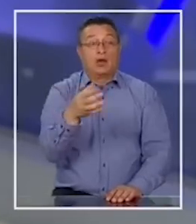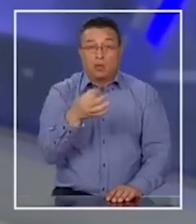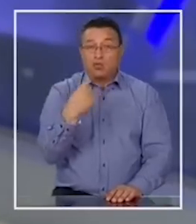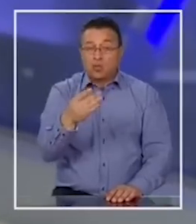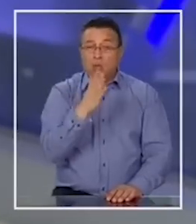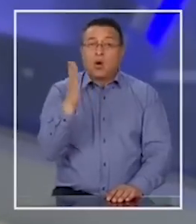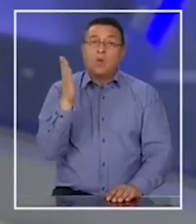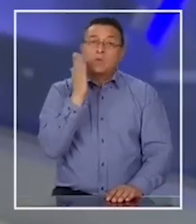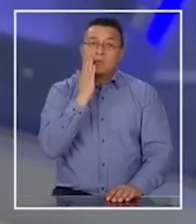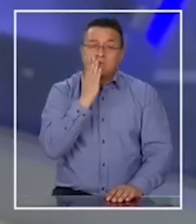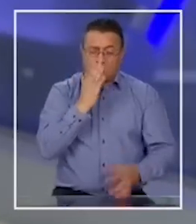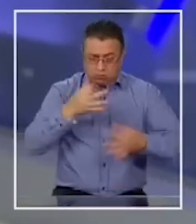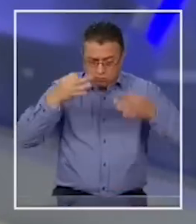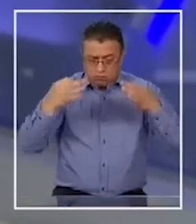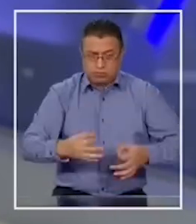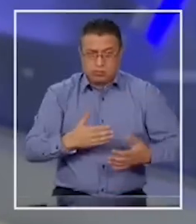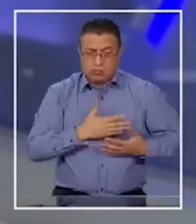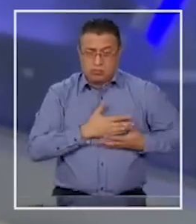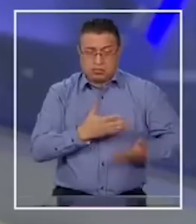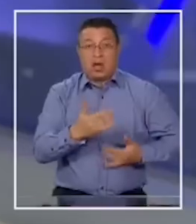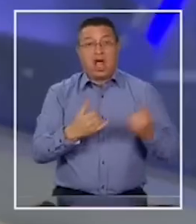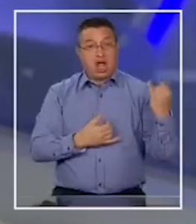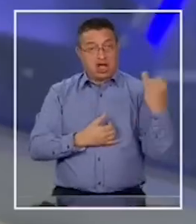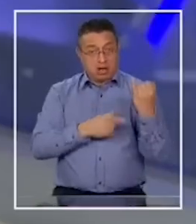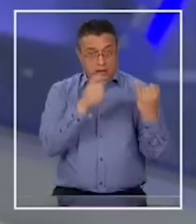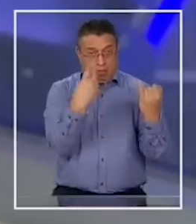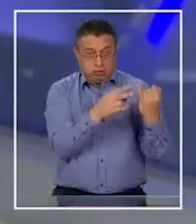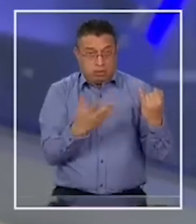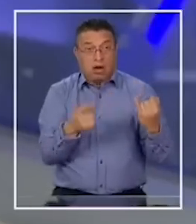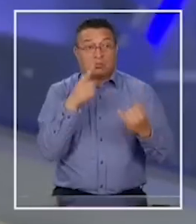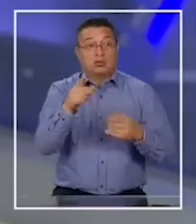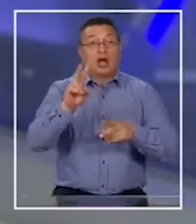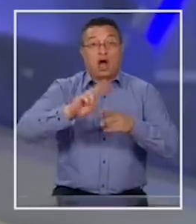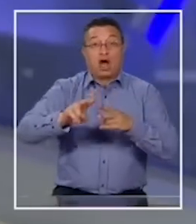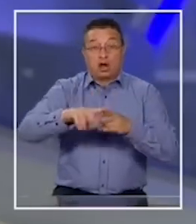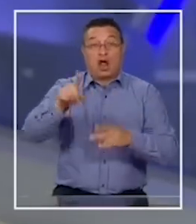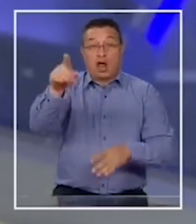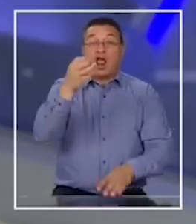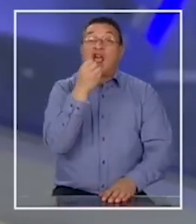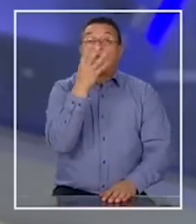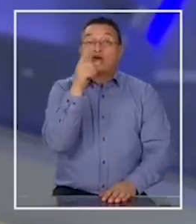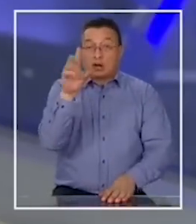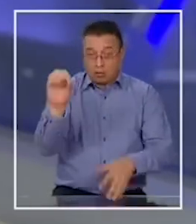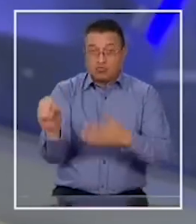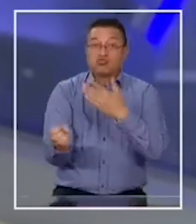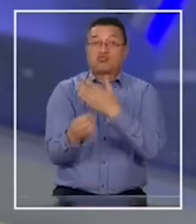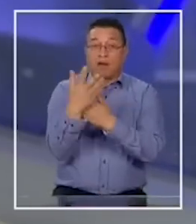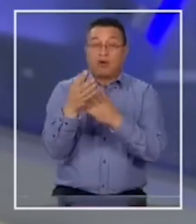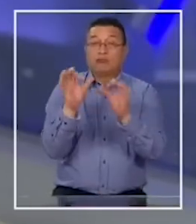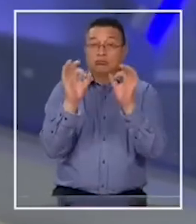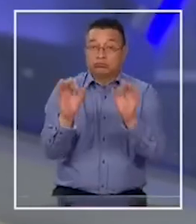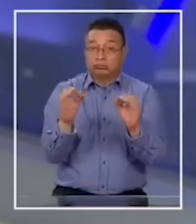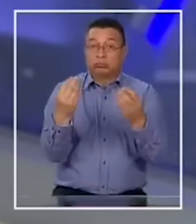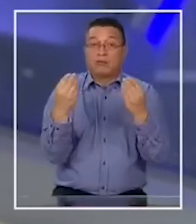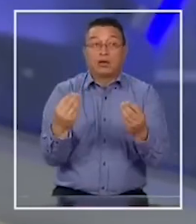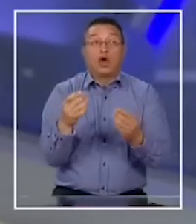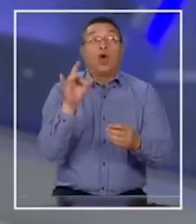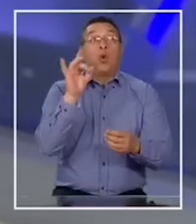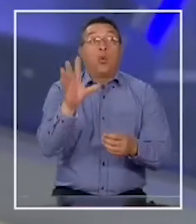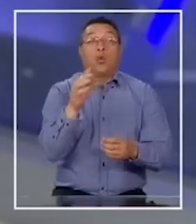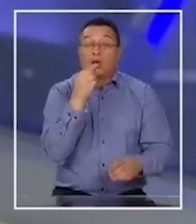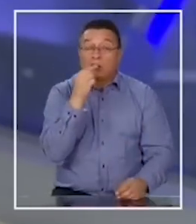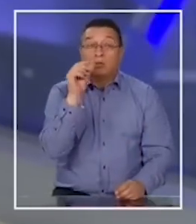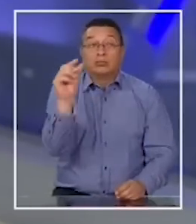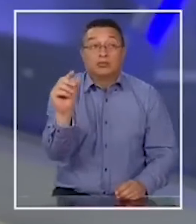generoso de patriota es un hombre de izquierda Pero dijo mire lo que ya está haciendo la Florida es innovador y original lo único que